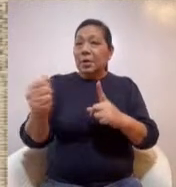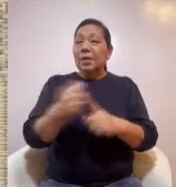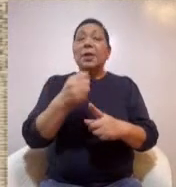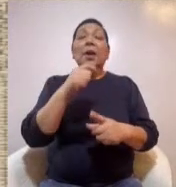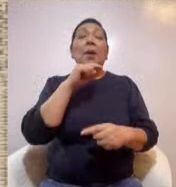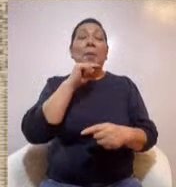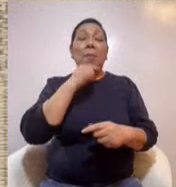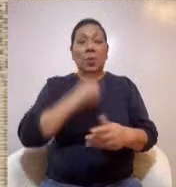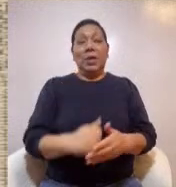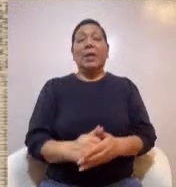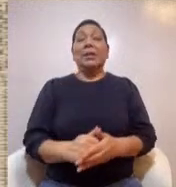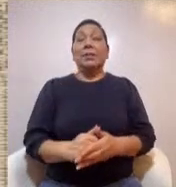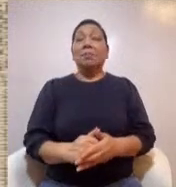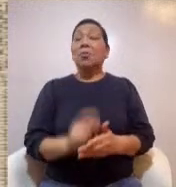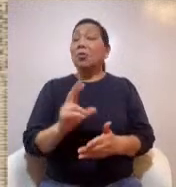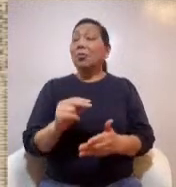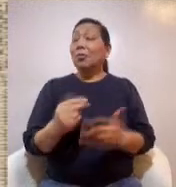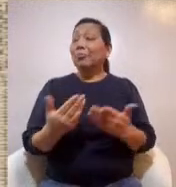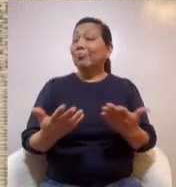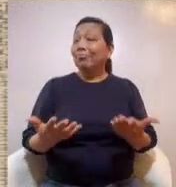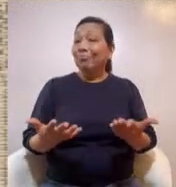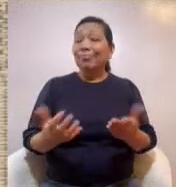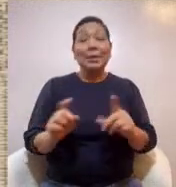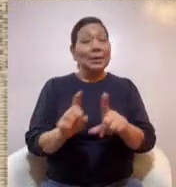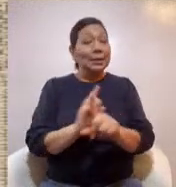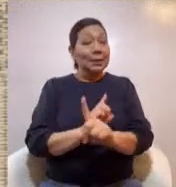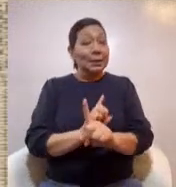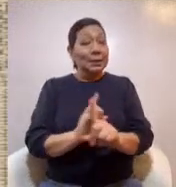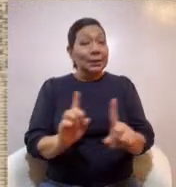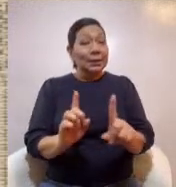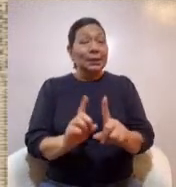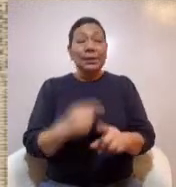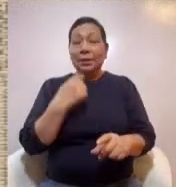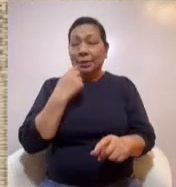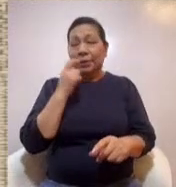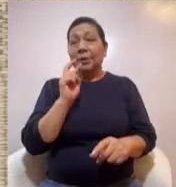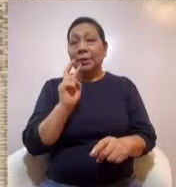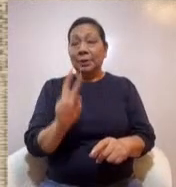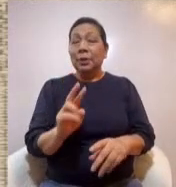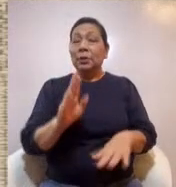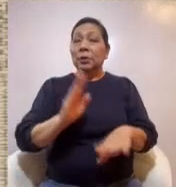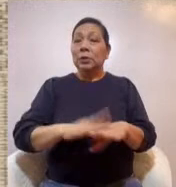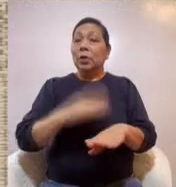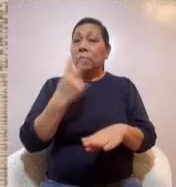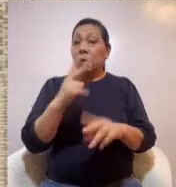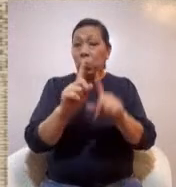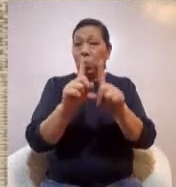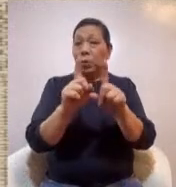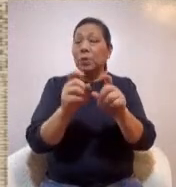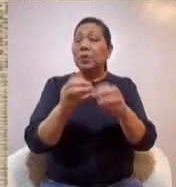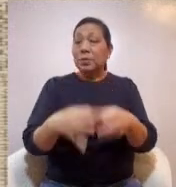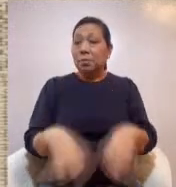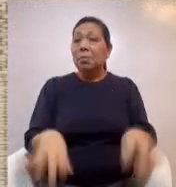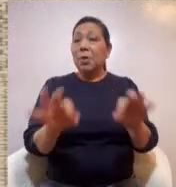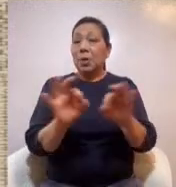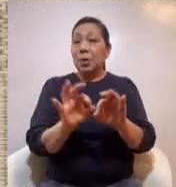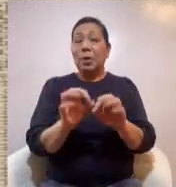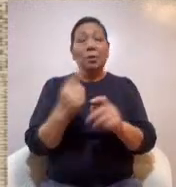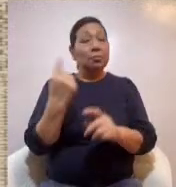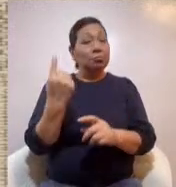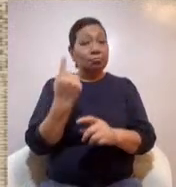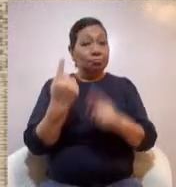en violencia contra las mujeres. No obstante, también llama la atención sobre dos cuestiones